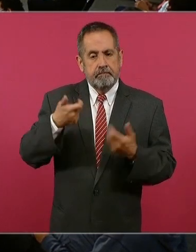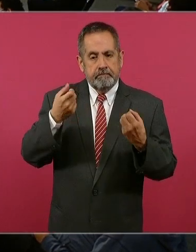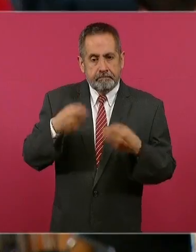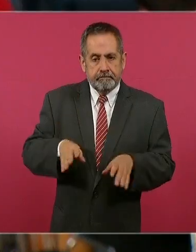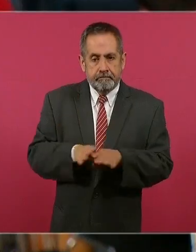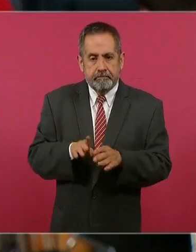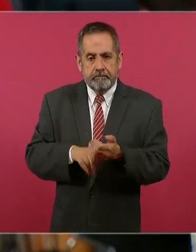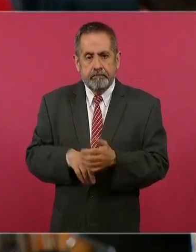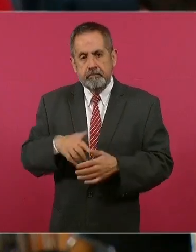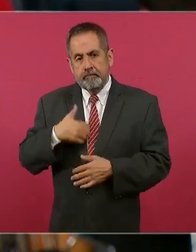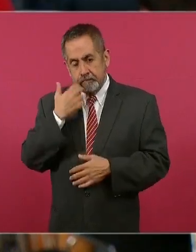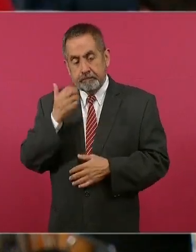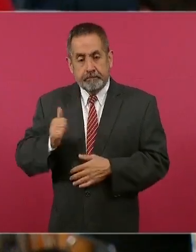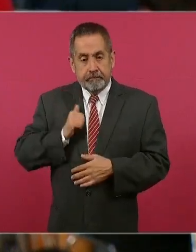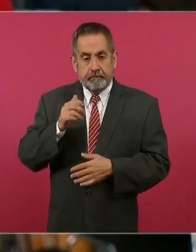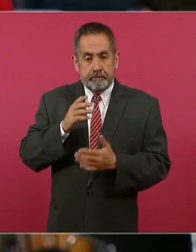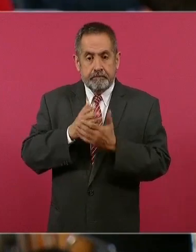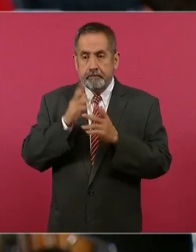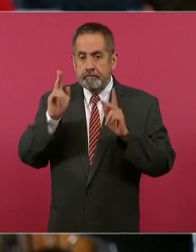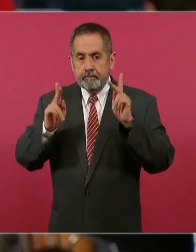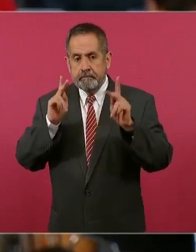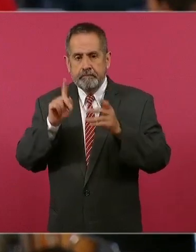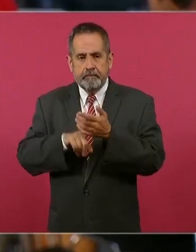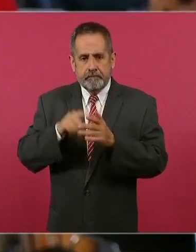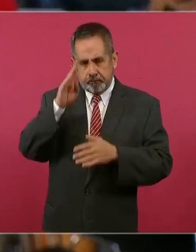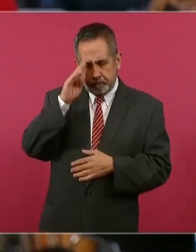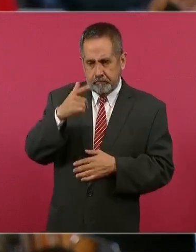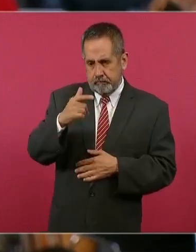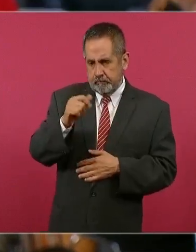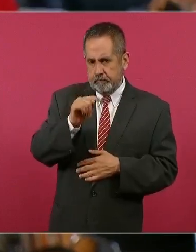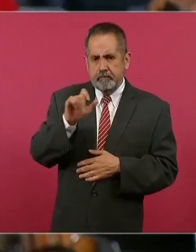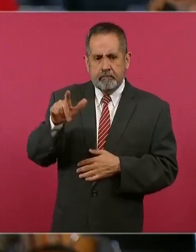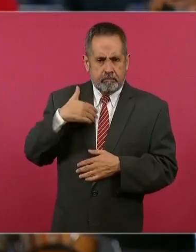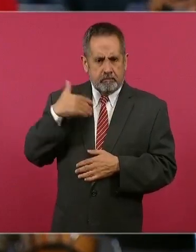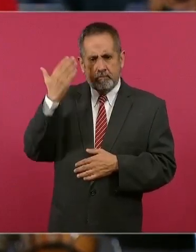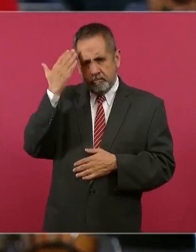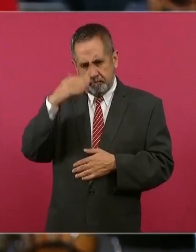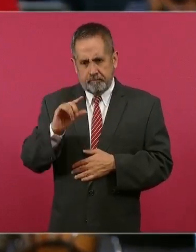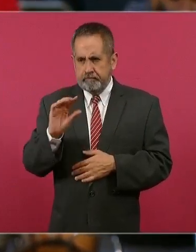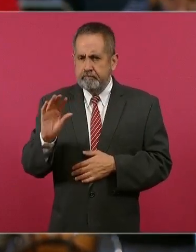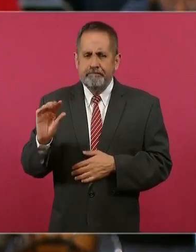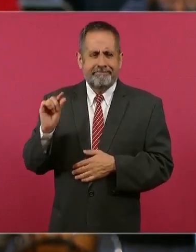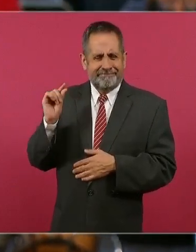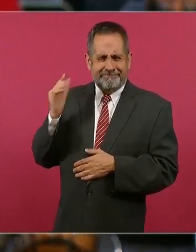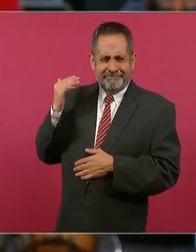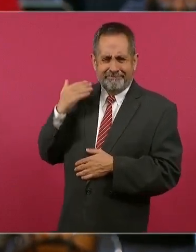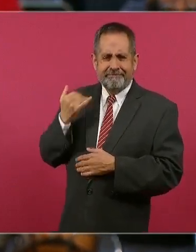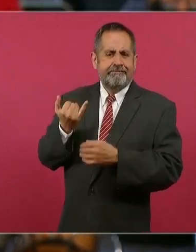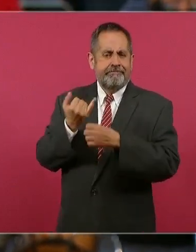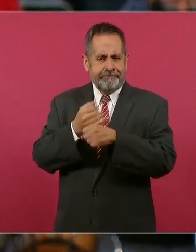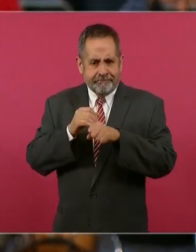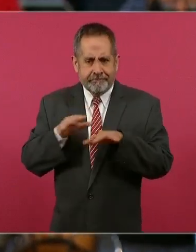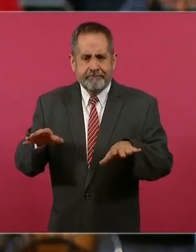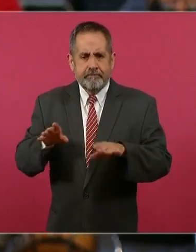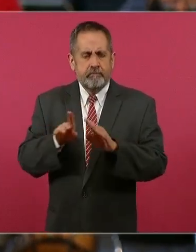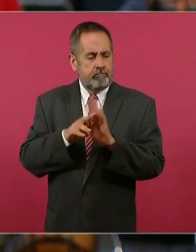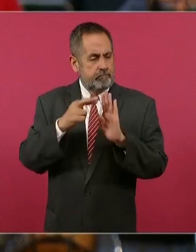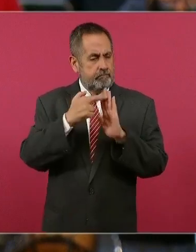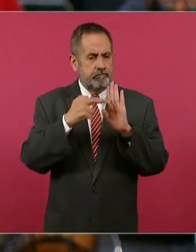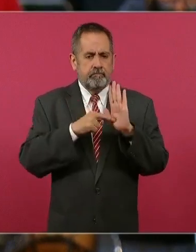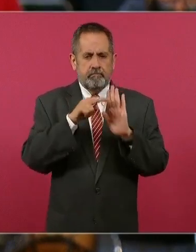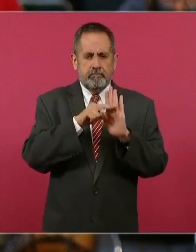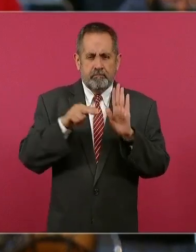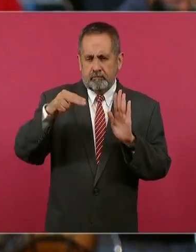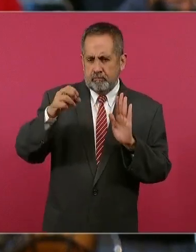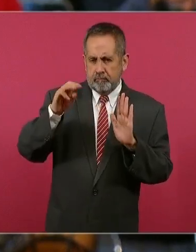día? Y quería aprovechar la visita del señor Gatell. Yo sé que él últimamente nos dio un informe de lo de las normas de la